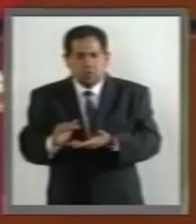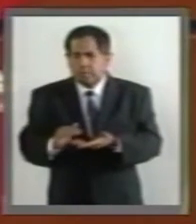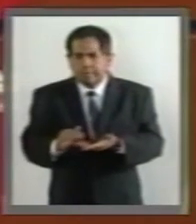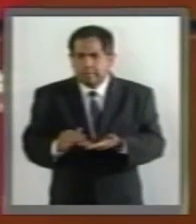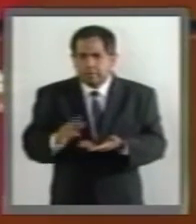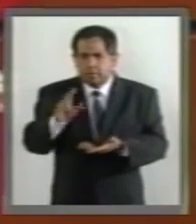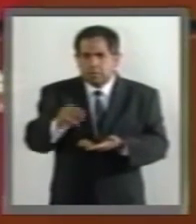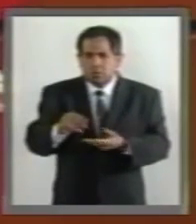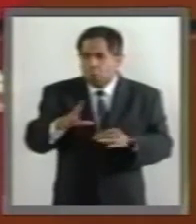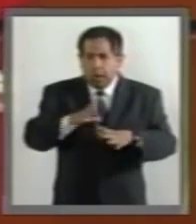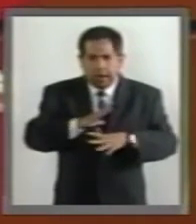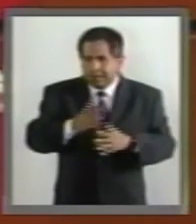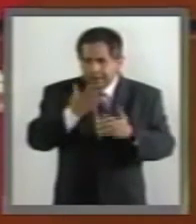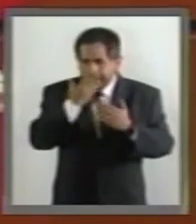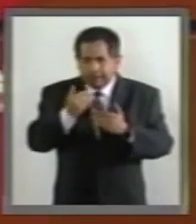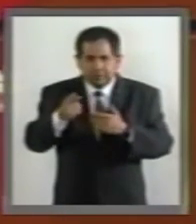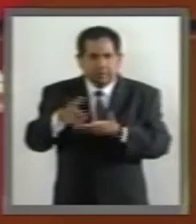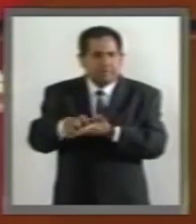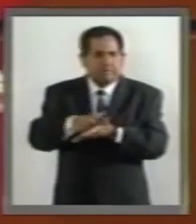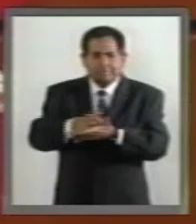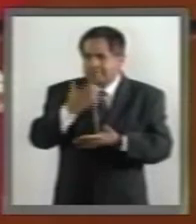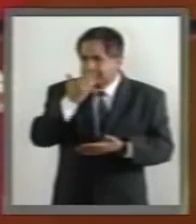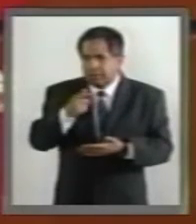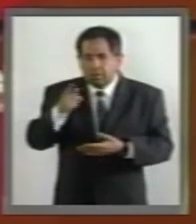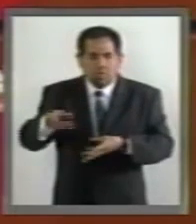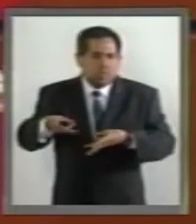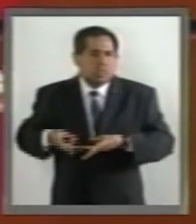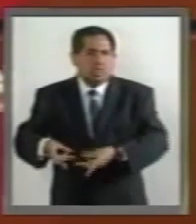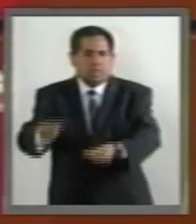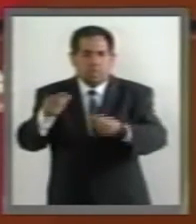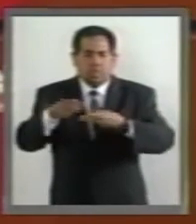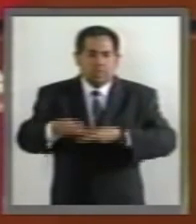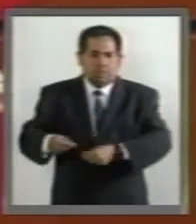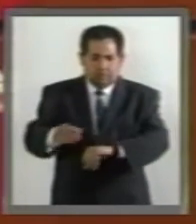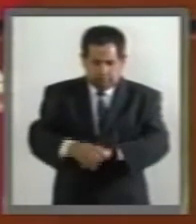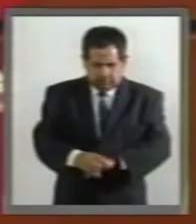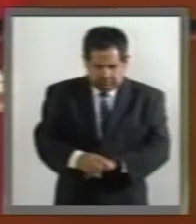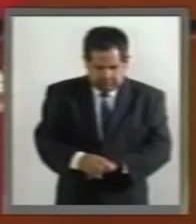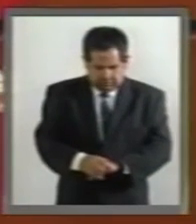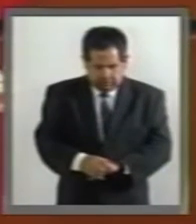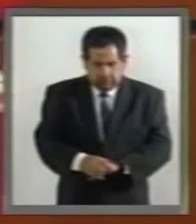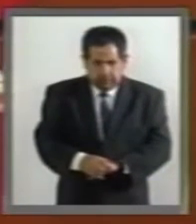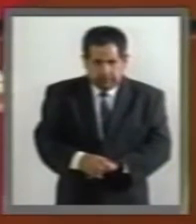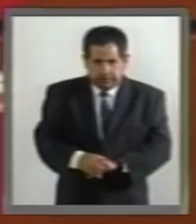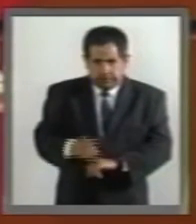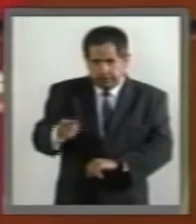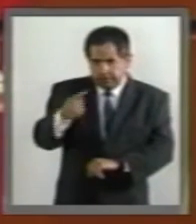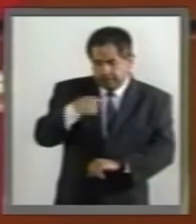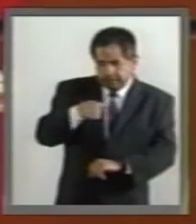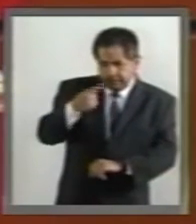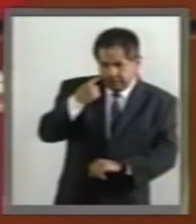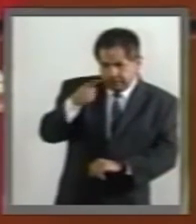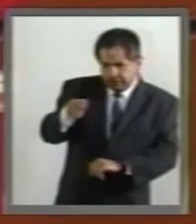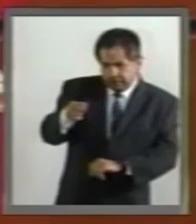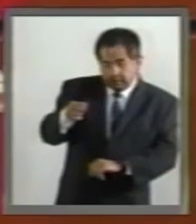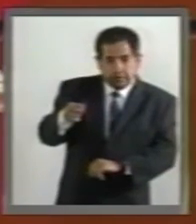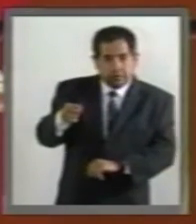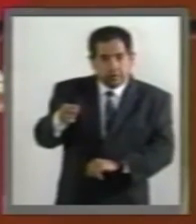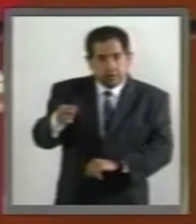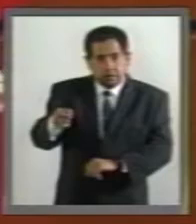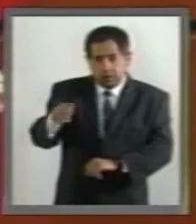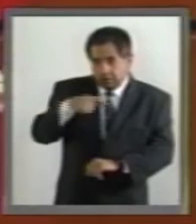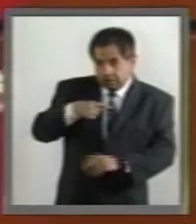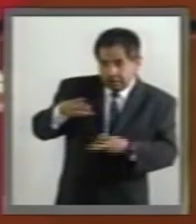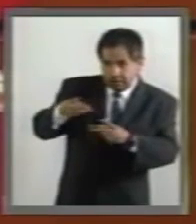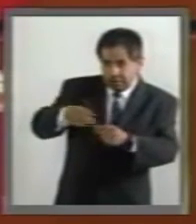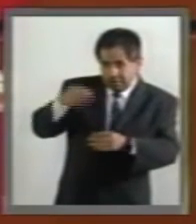fue inexistente, sino que el gasto que se realizó, lo que se concretó